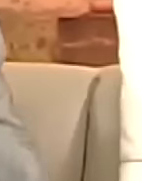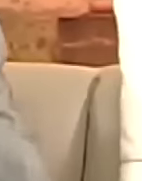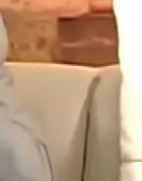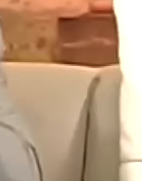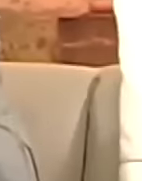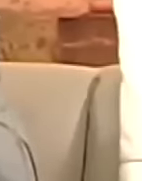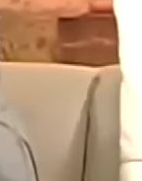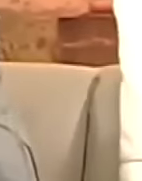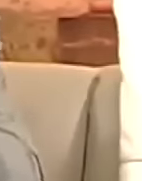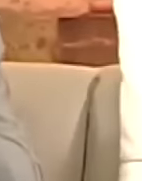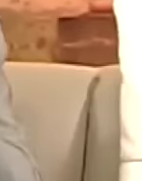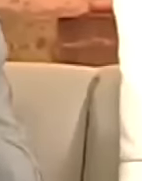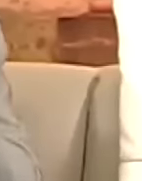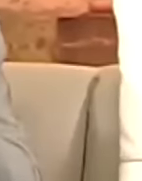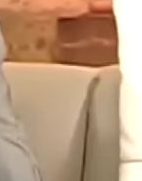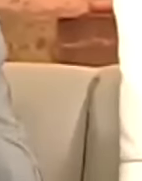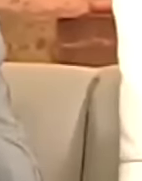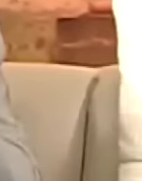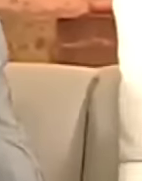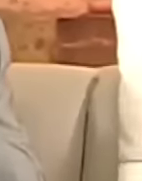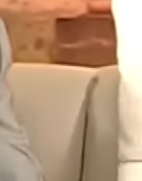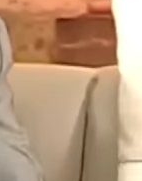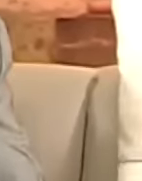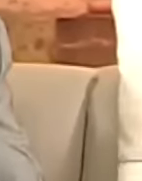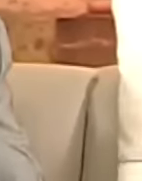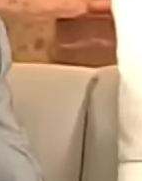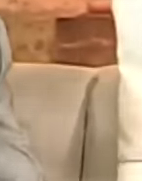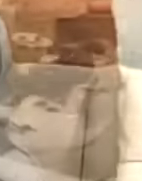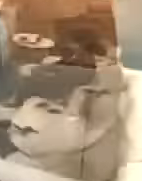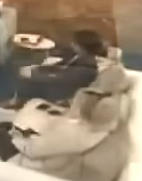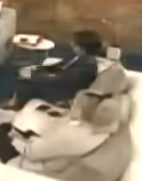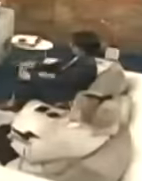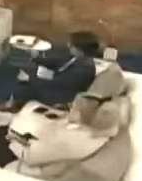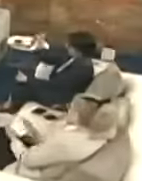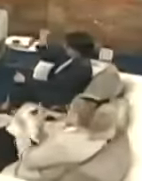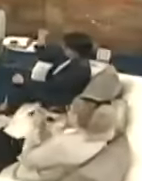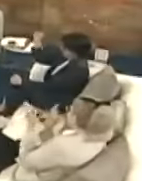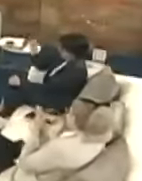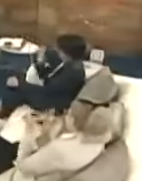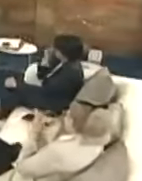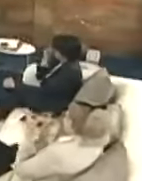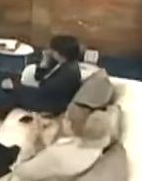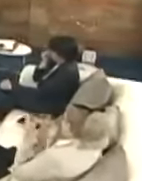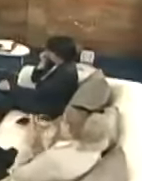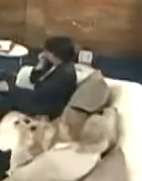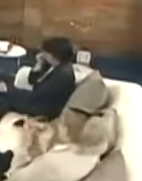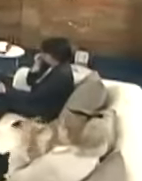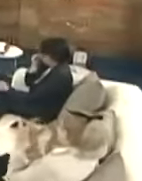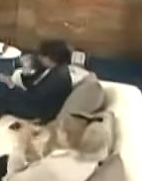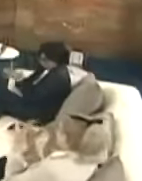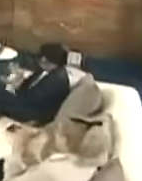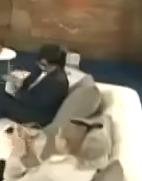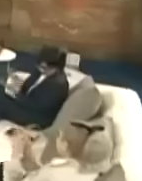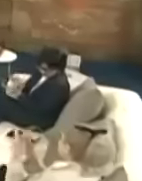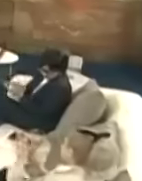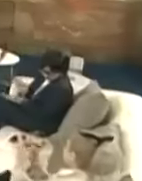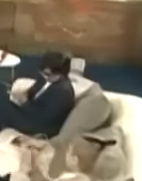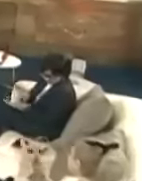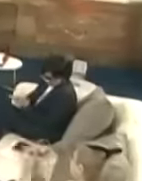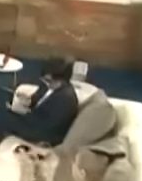avance. Muchas gracias por haber venido. Hasta la victoria siempre. Nos vemos pronto.